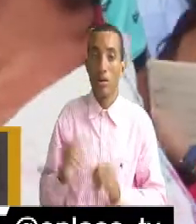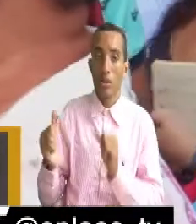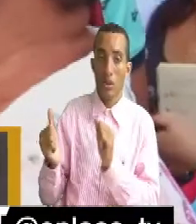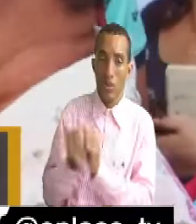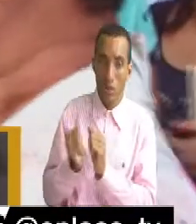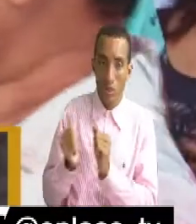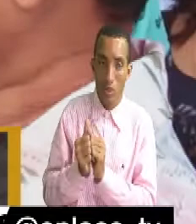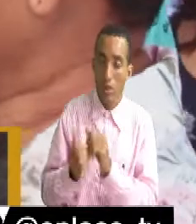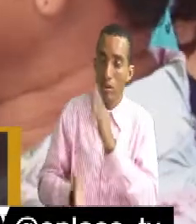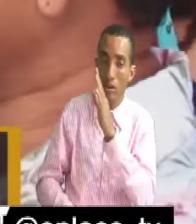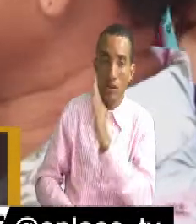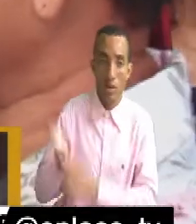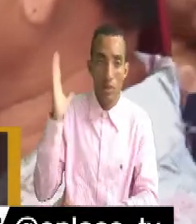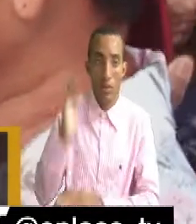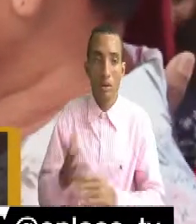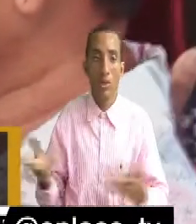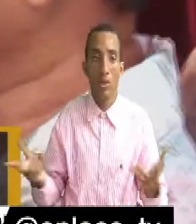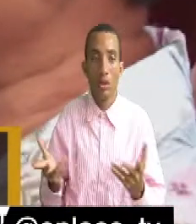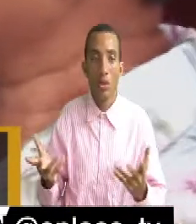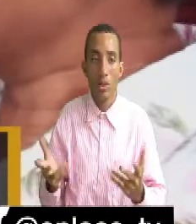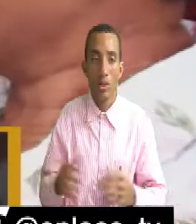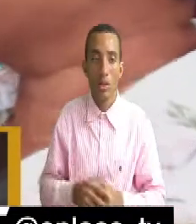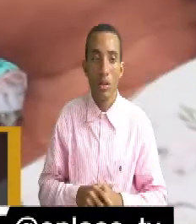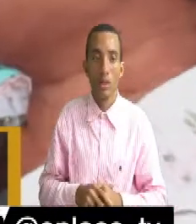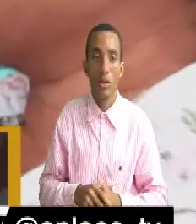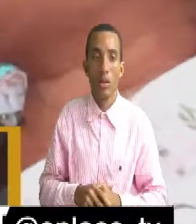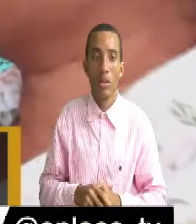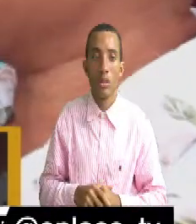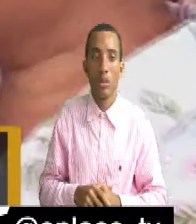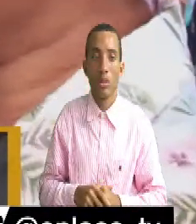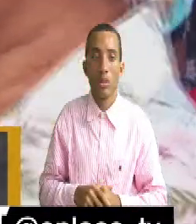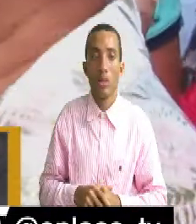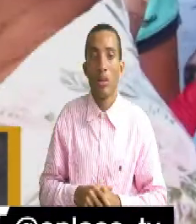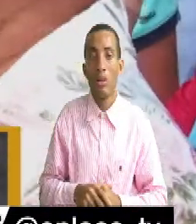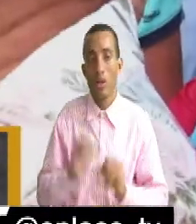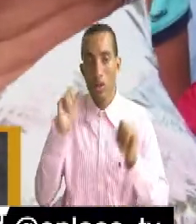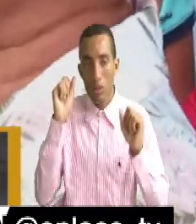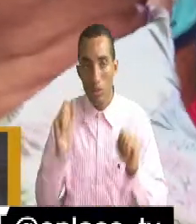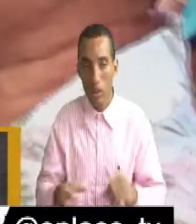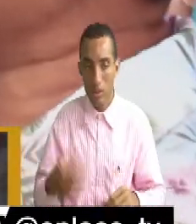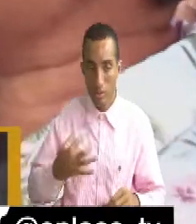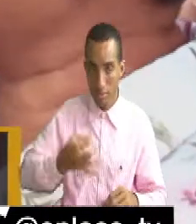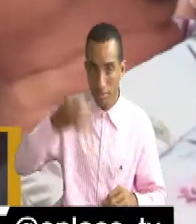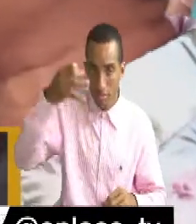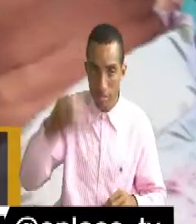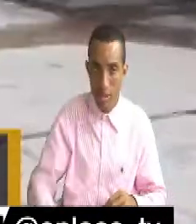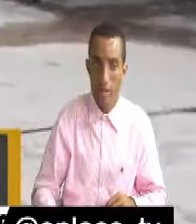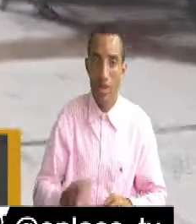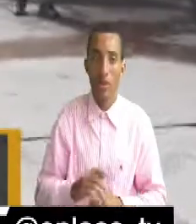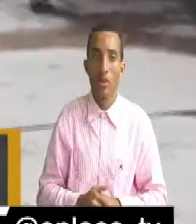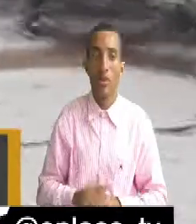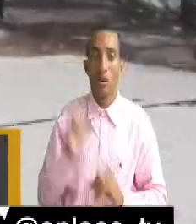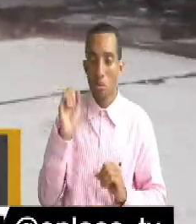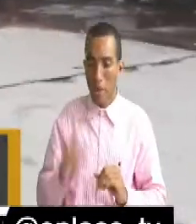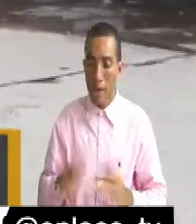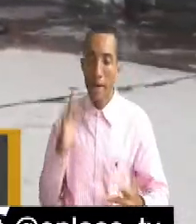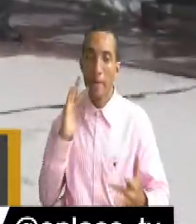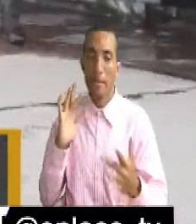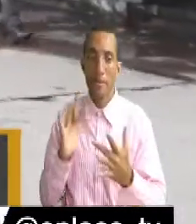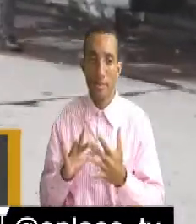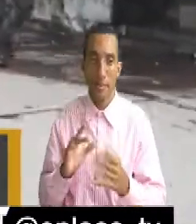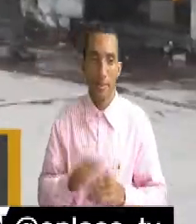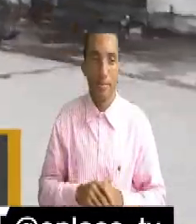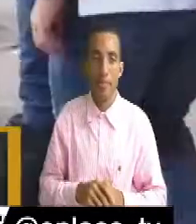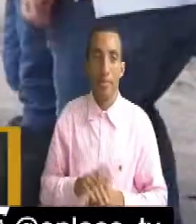vamos a ir para un sitio que sea digno y un sitio que sea adecuado. Durante su recorrido,